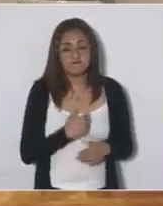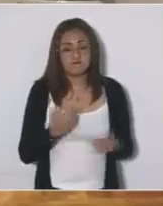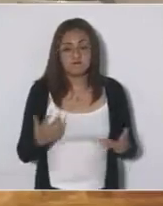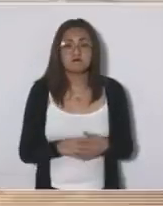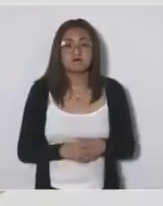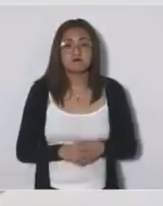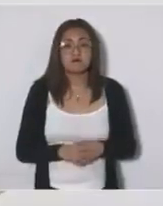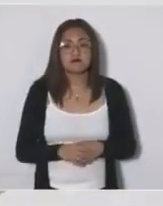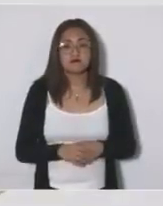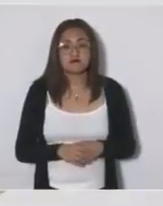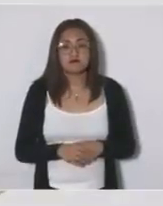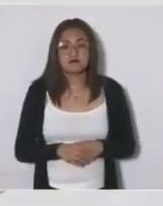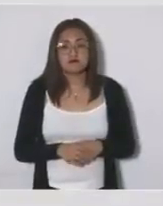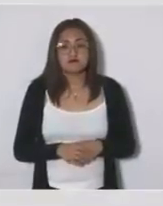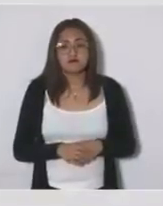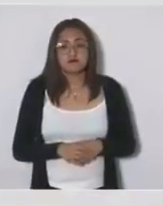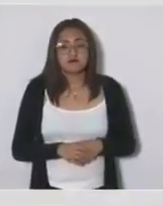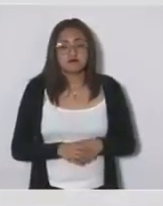la otra